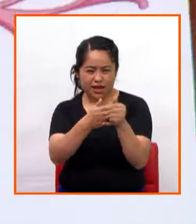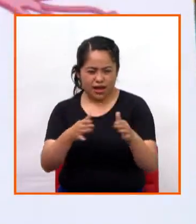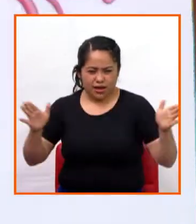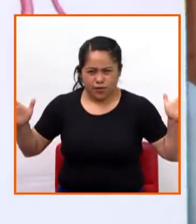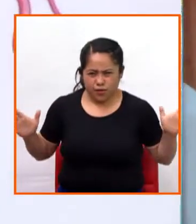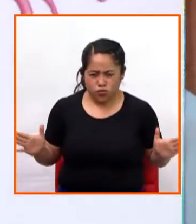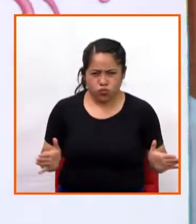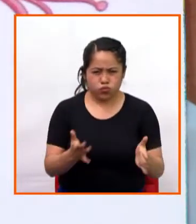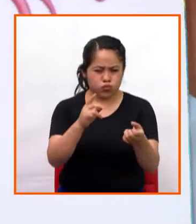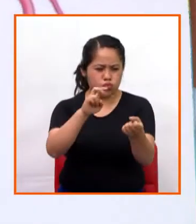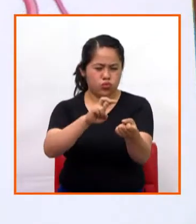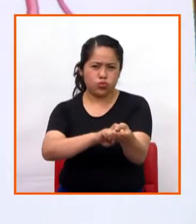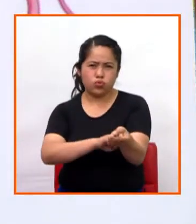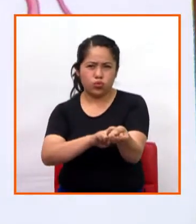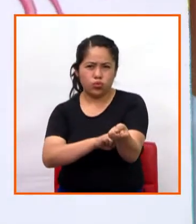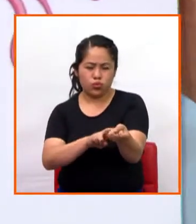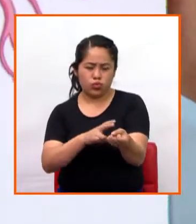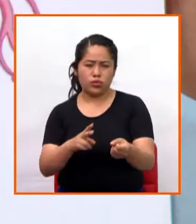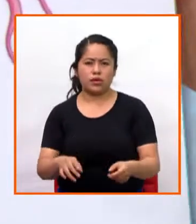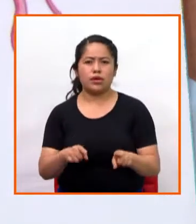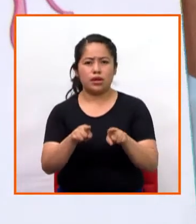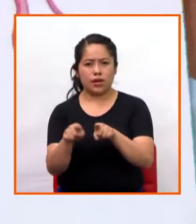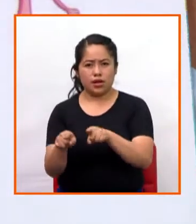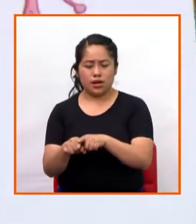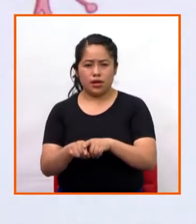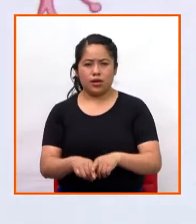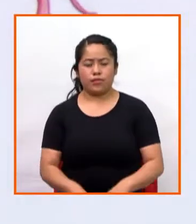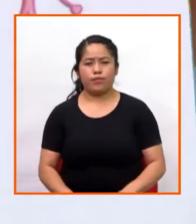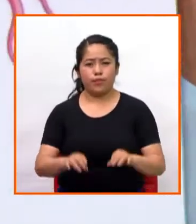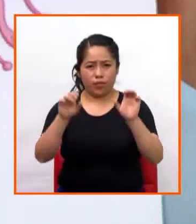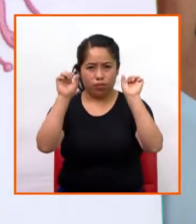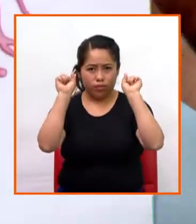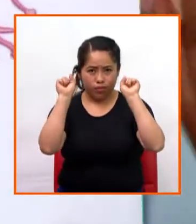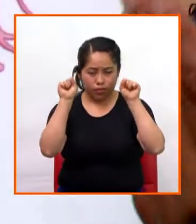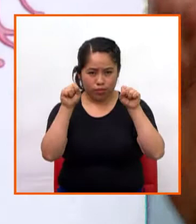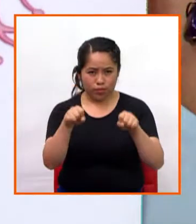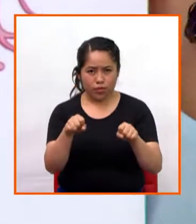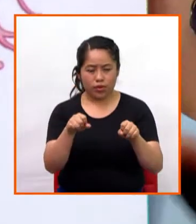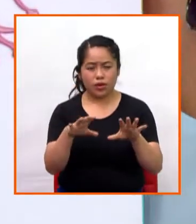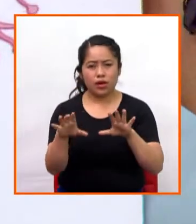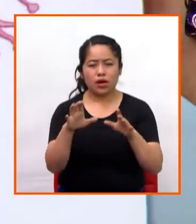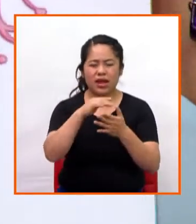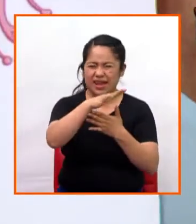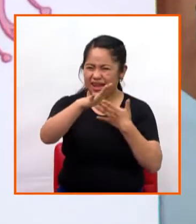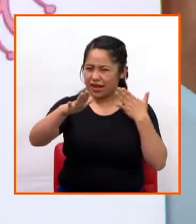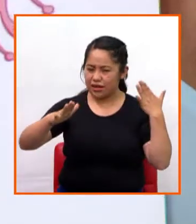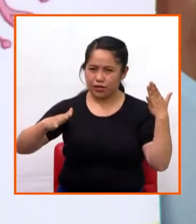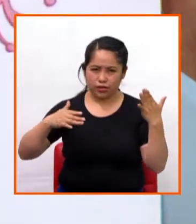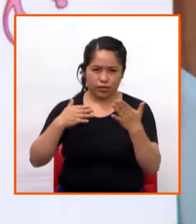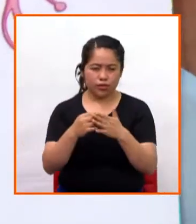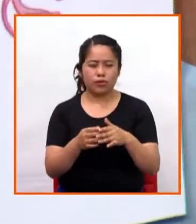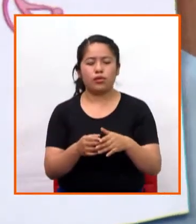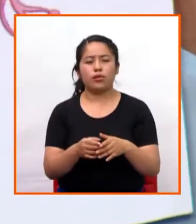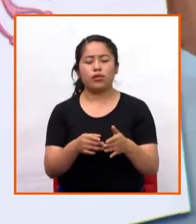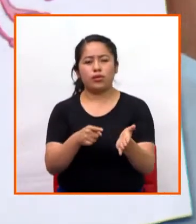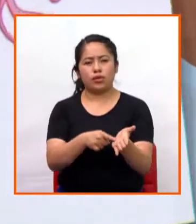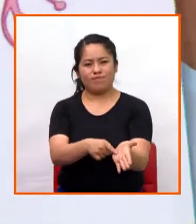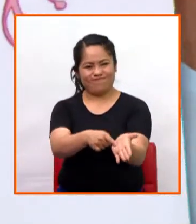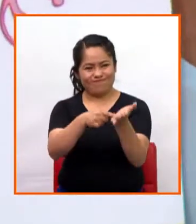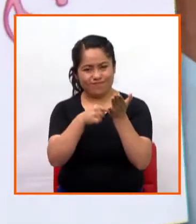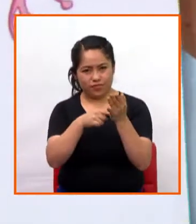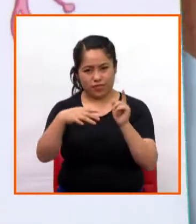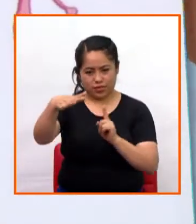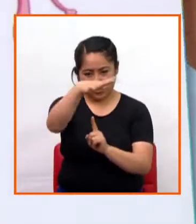nerviosos que nos van a permitir adecuarnos a todas las exigencias que hay en nuestro medio. Y un dato